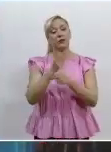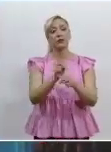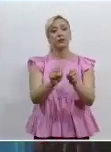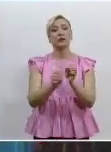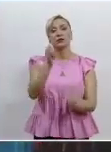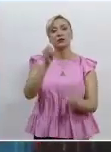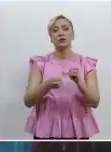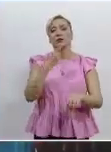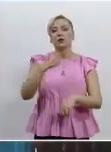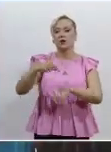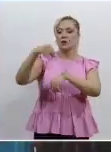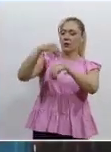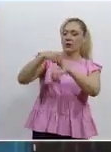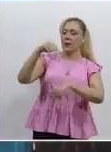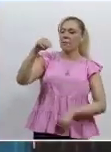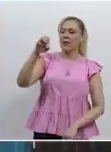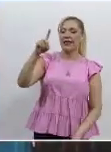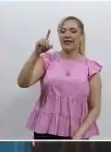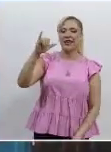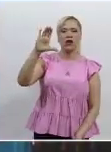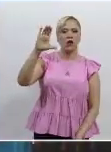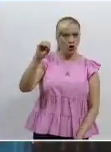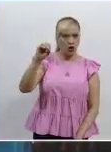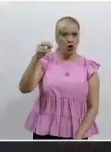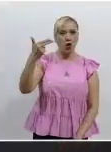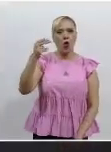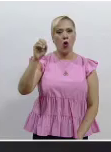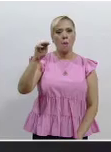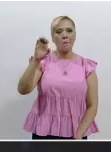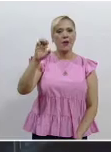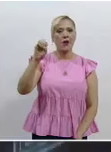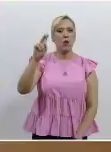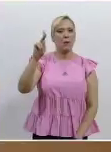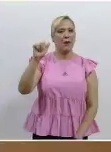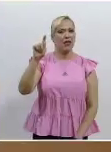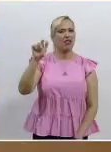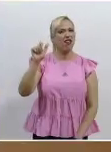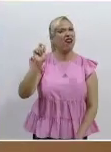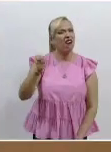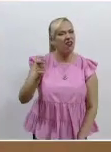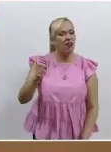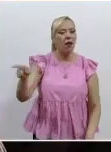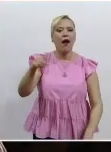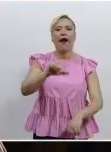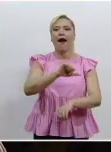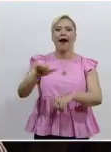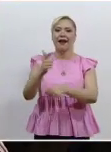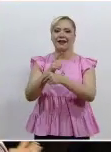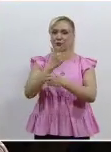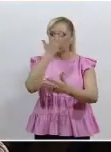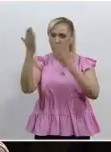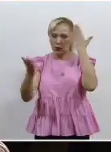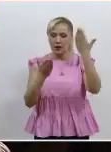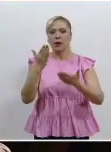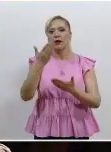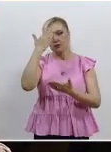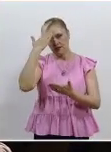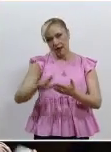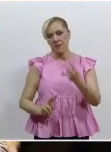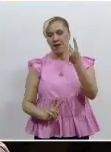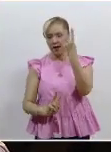expresión médicos homeópatas comprende a quienes recibieron formación en dicha disciplina, por lo que los licenciados en homeopatía sí se